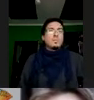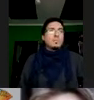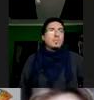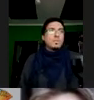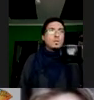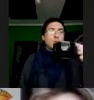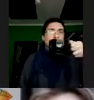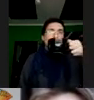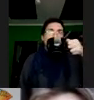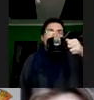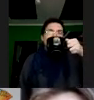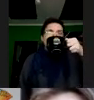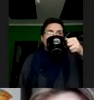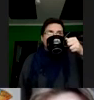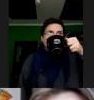Muy claro.